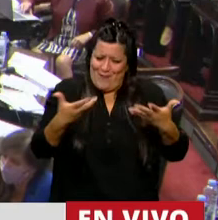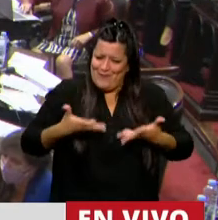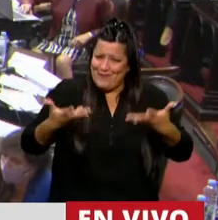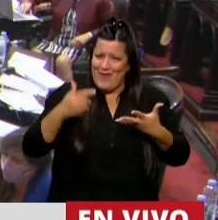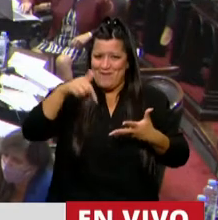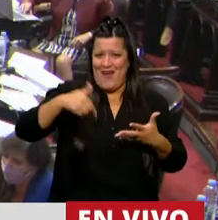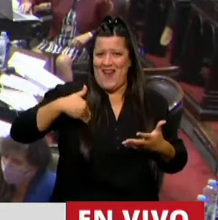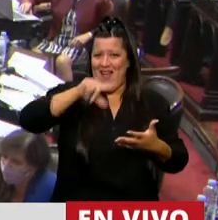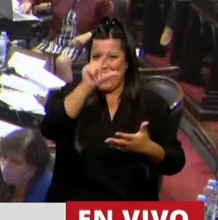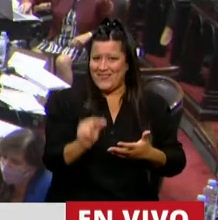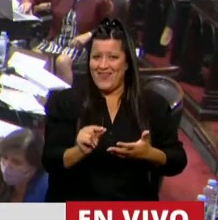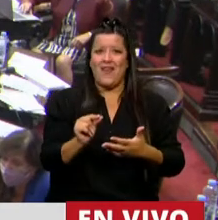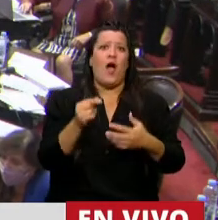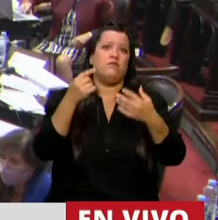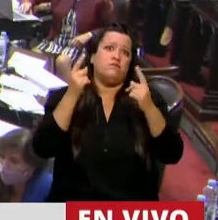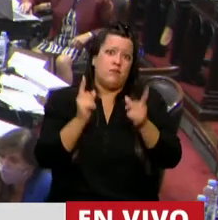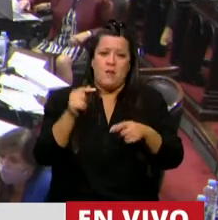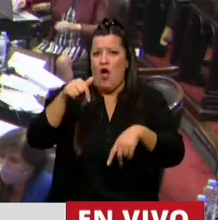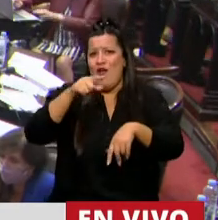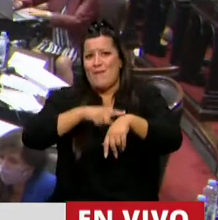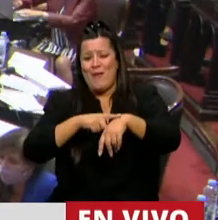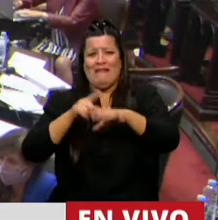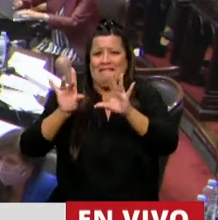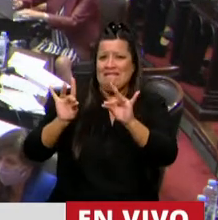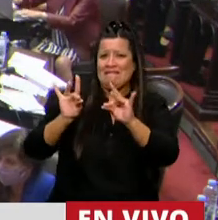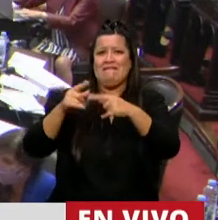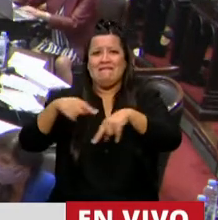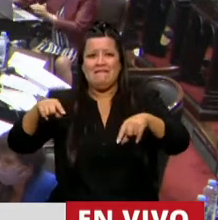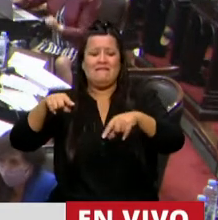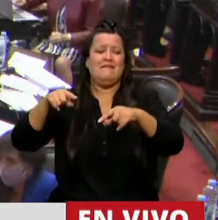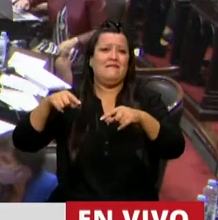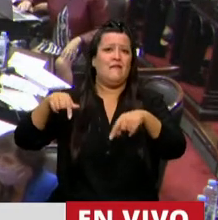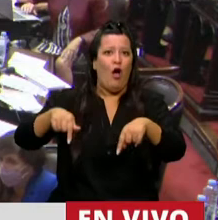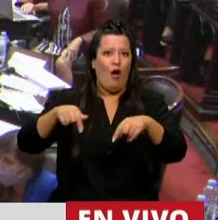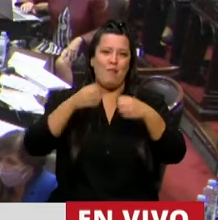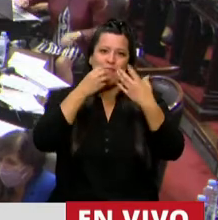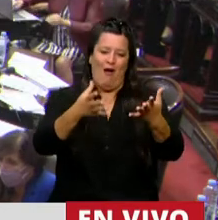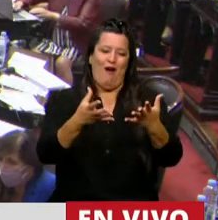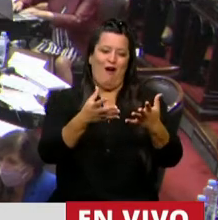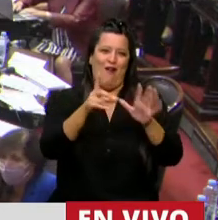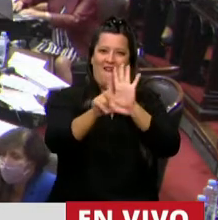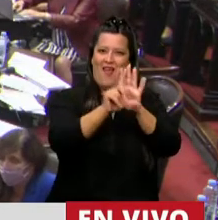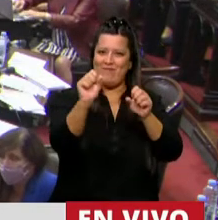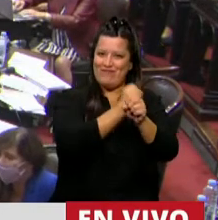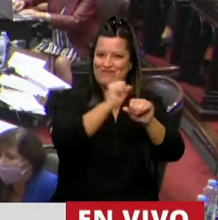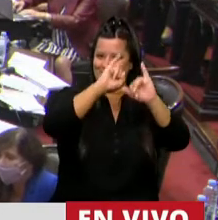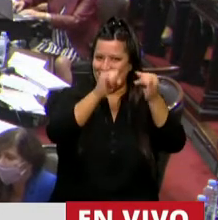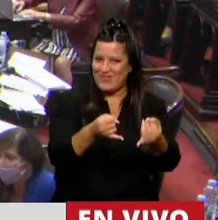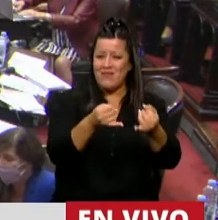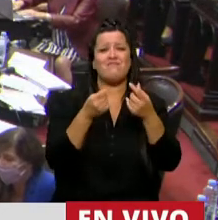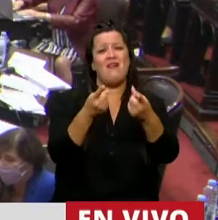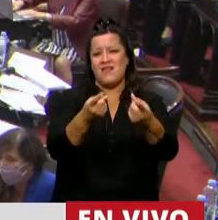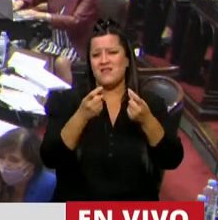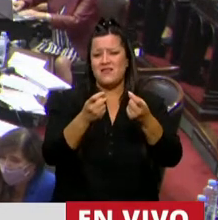país, y más en estos momentos tan duros, tan difíciles que estamos viviendo. Necesitamos que el